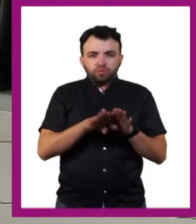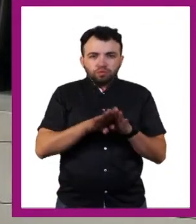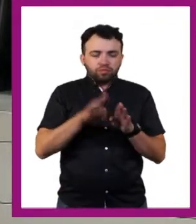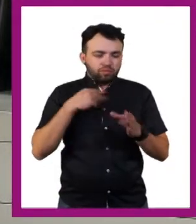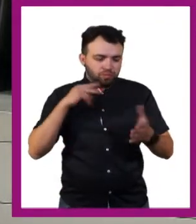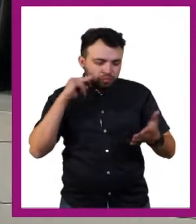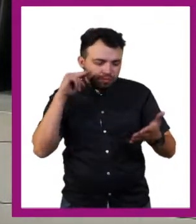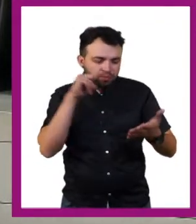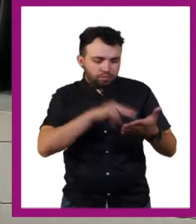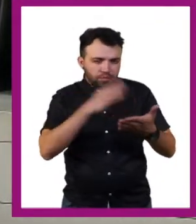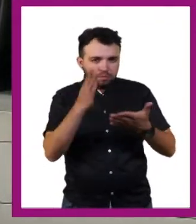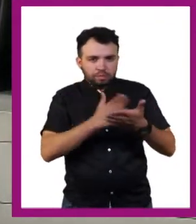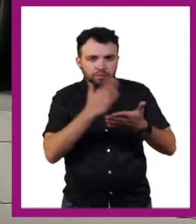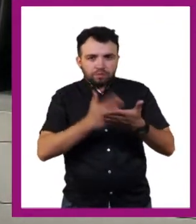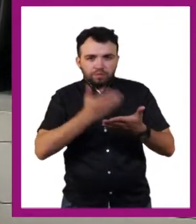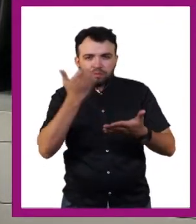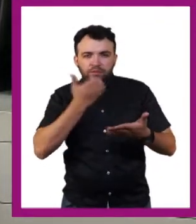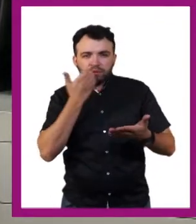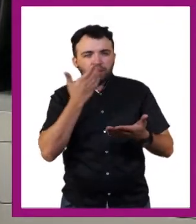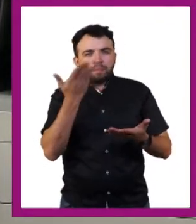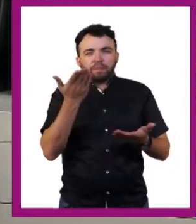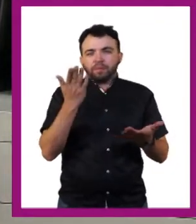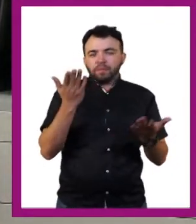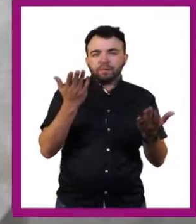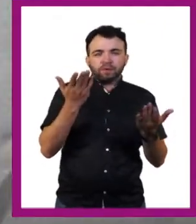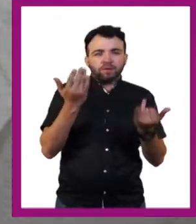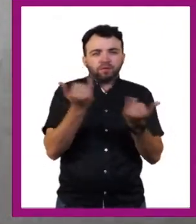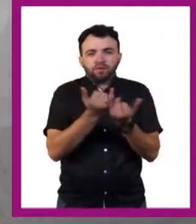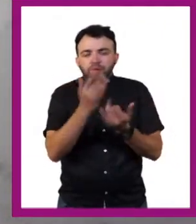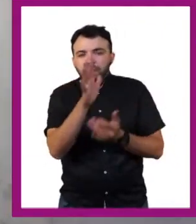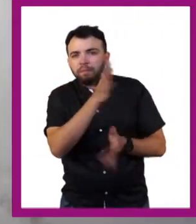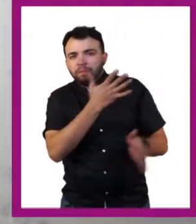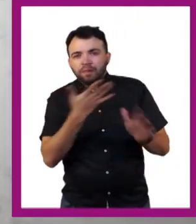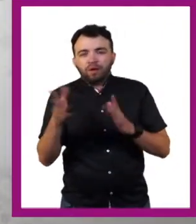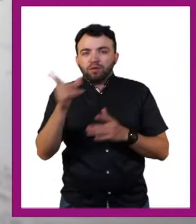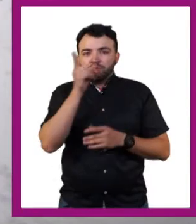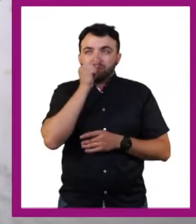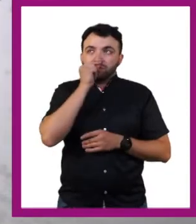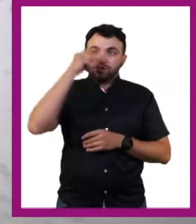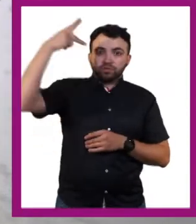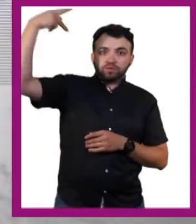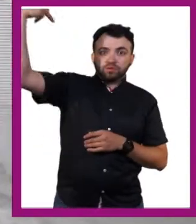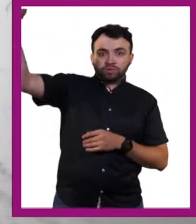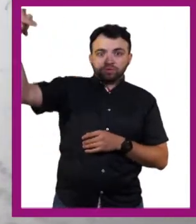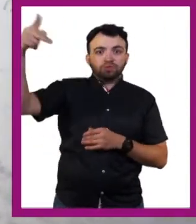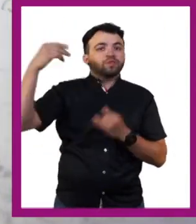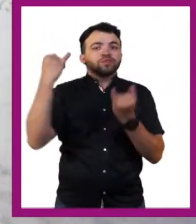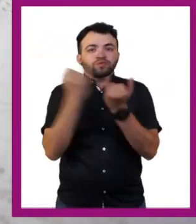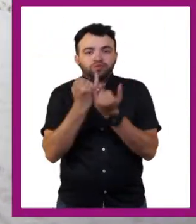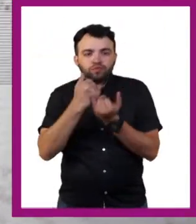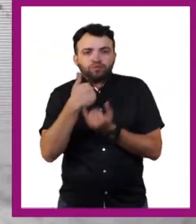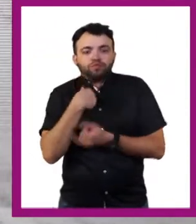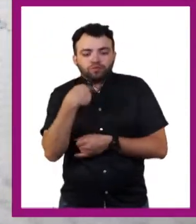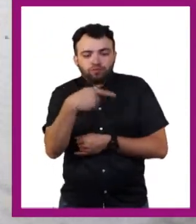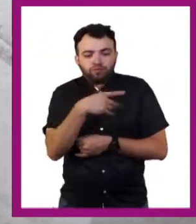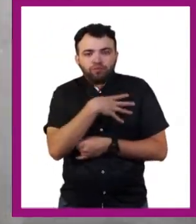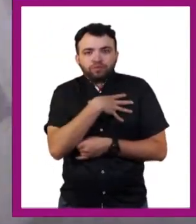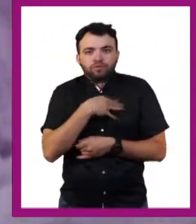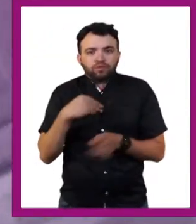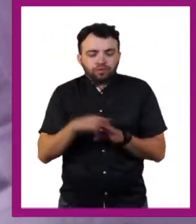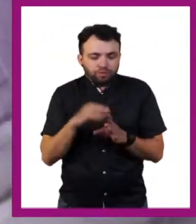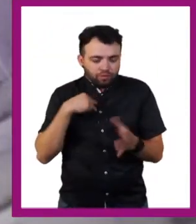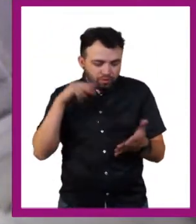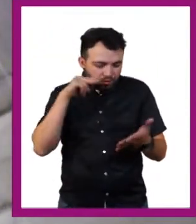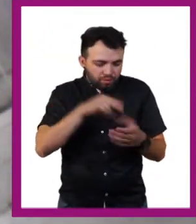haciendo lo que hizo digamos, la policía judicial de allá, lo que hizo con sus archivos, lo he hecho yo como su hija y ha